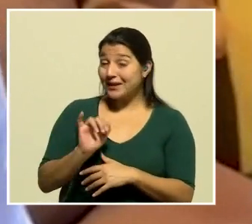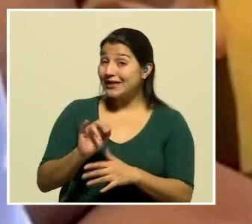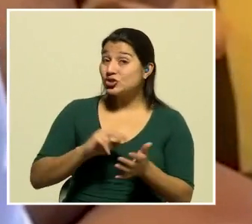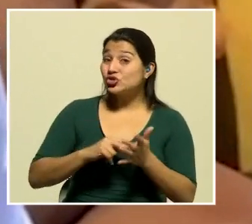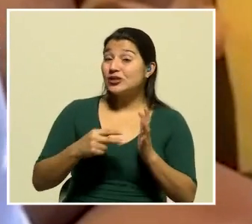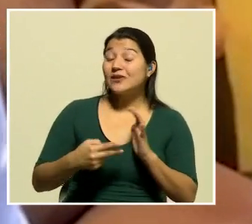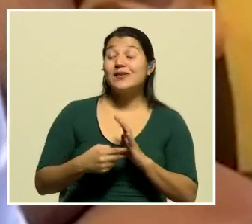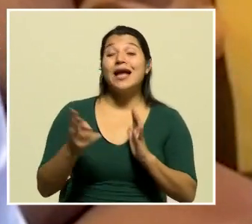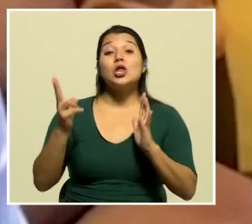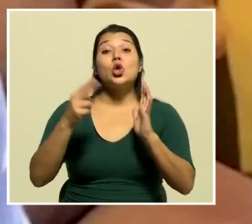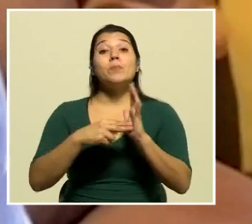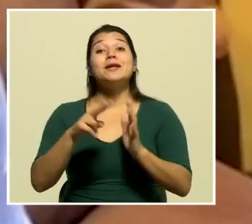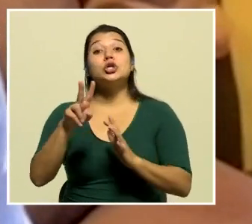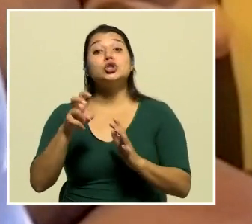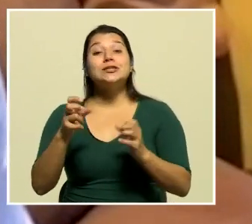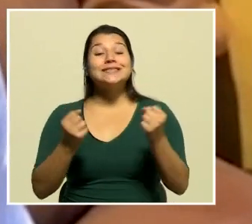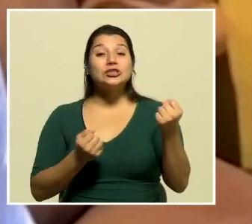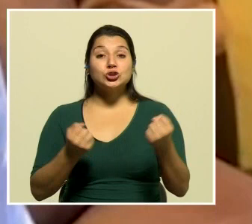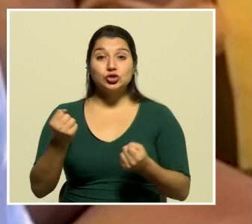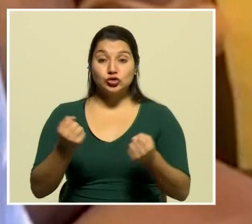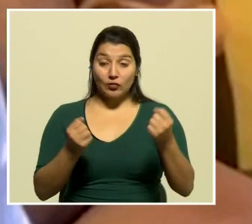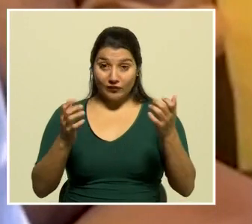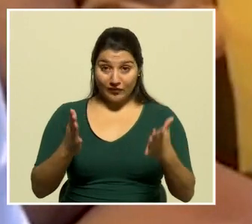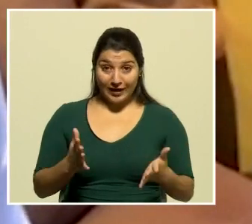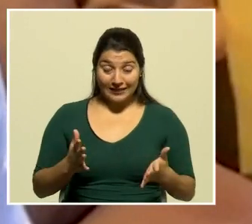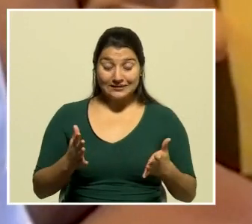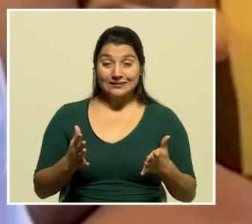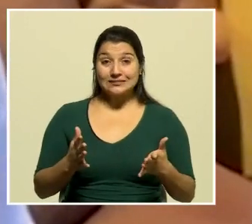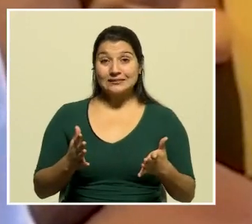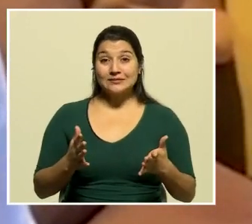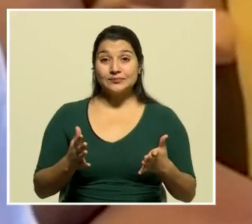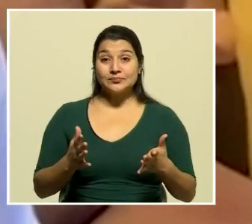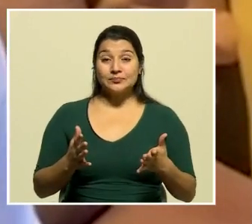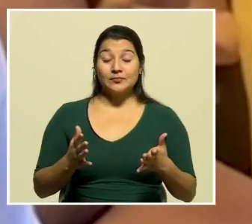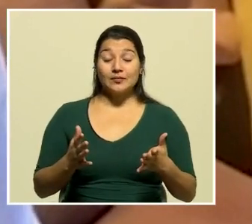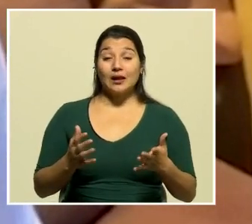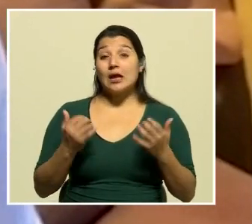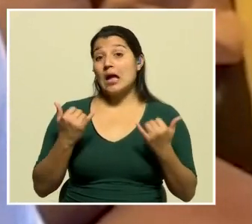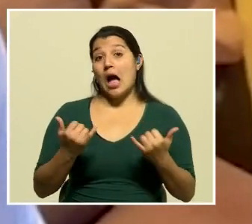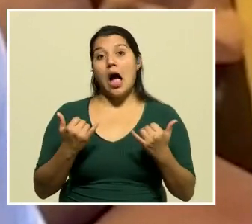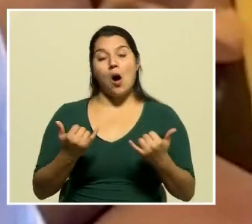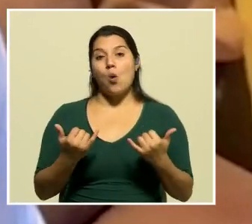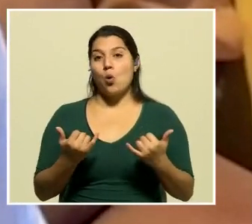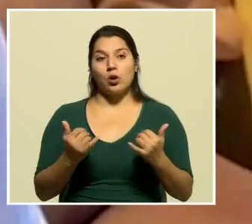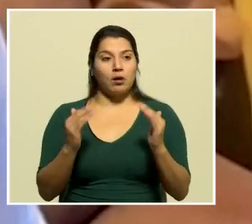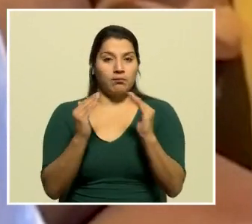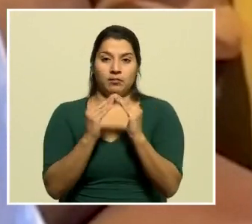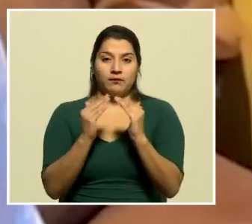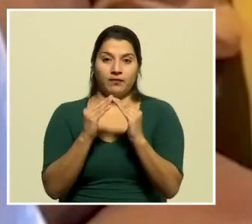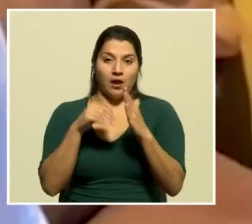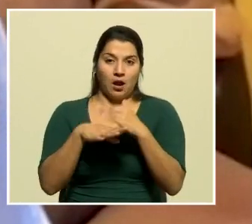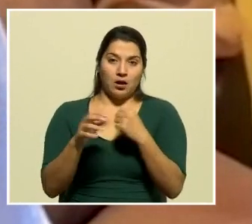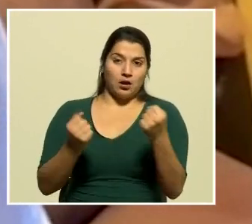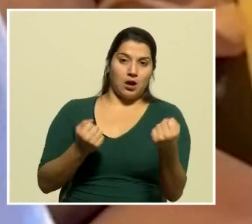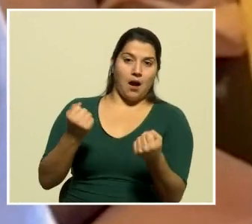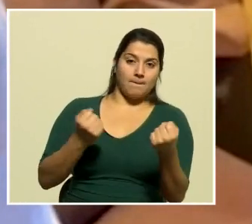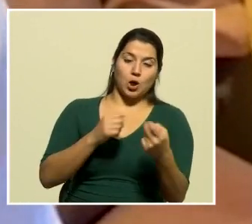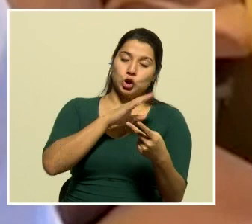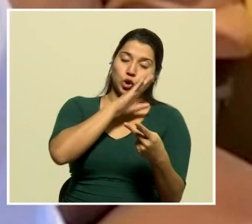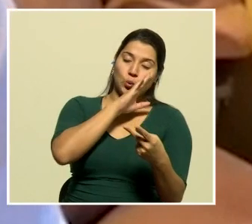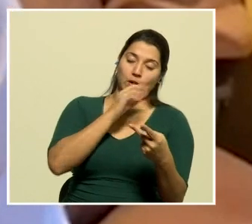de 2.200 choferes que están viviendo y durmiendo en el camión y haciendo